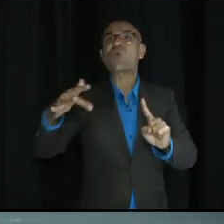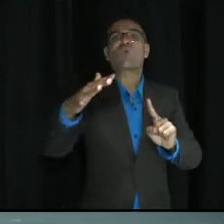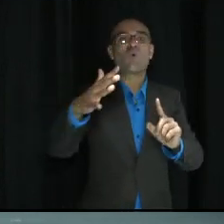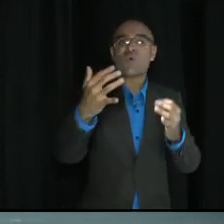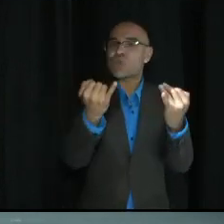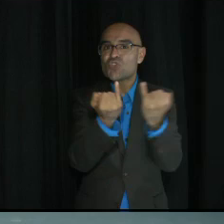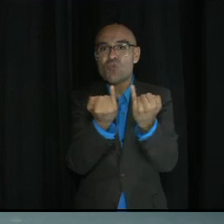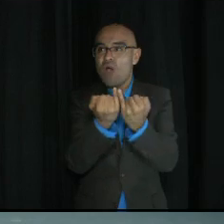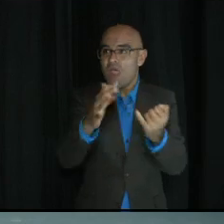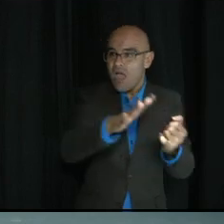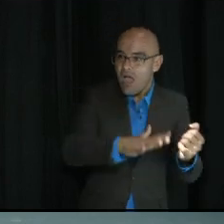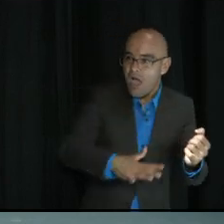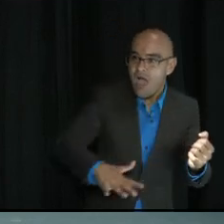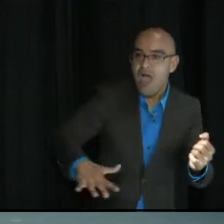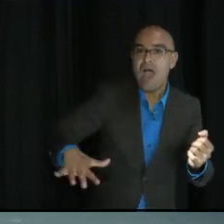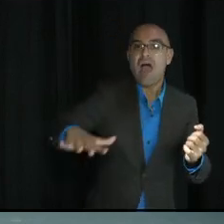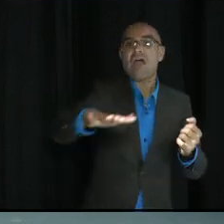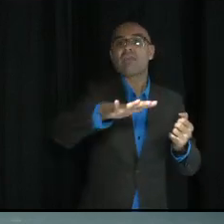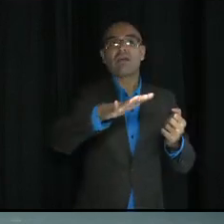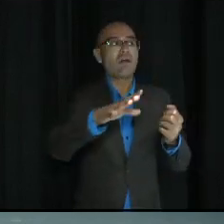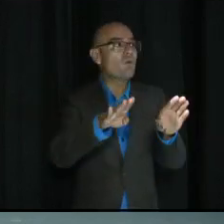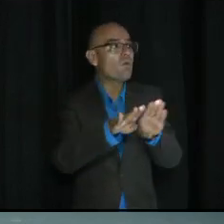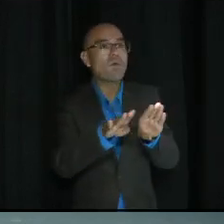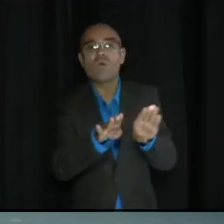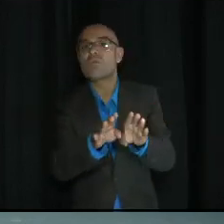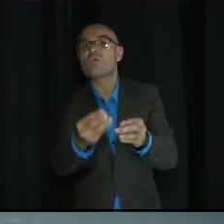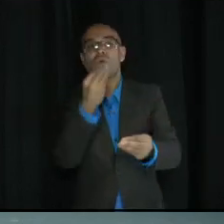pudo haber estado el ejemplar. Para esto,